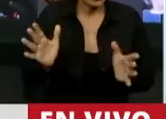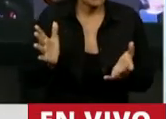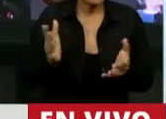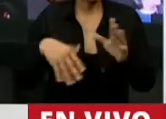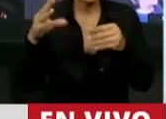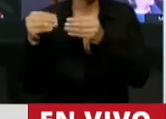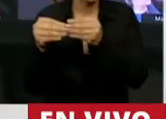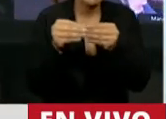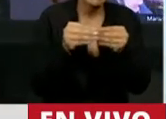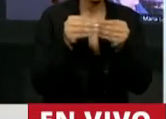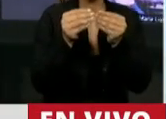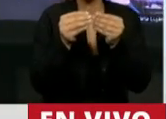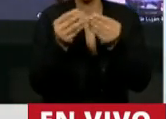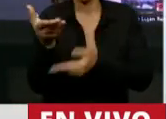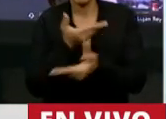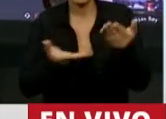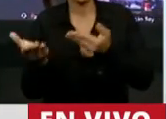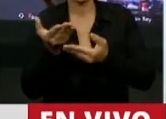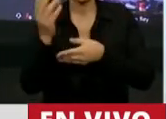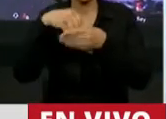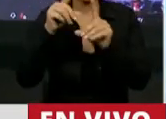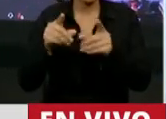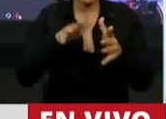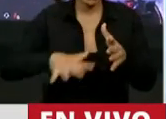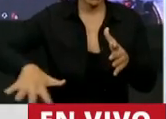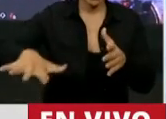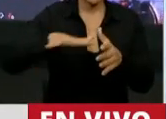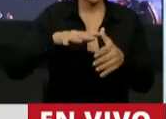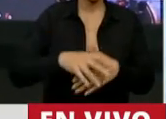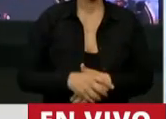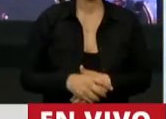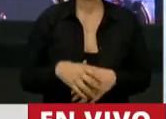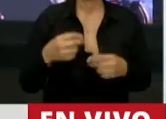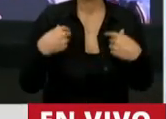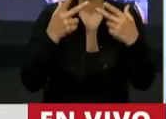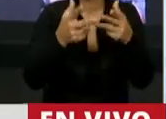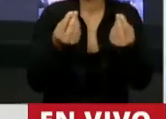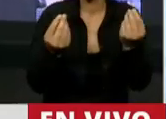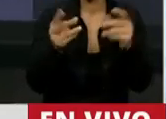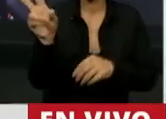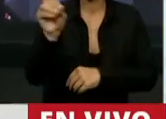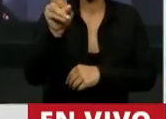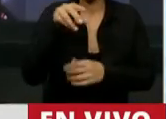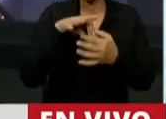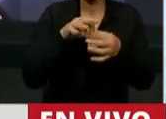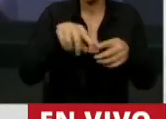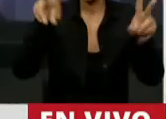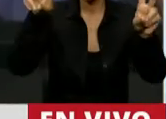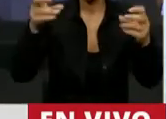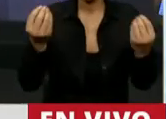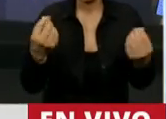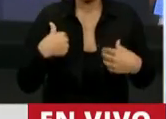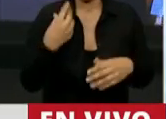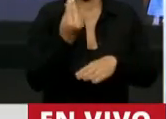todo el compañerismo y el compartir. ¿Y por qué le hago esta cuestión de privilegio? Porque en mi función